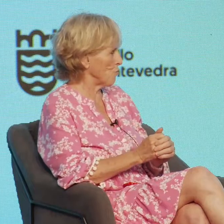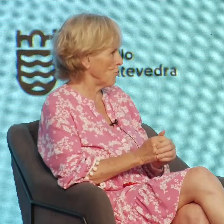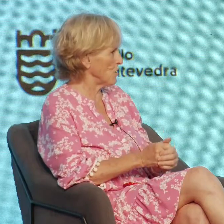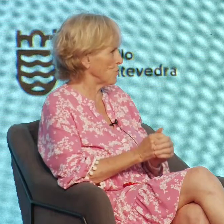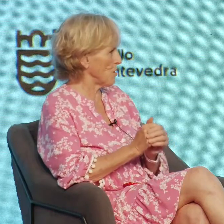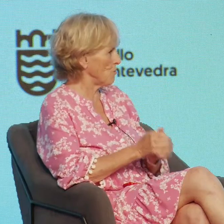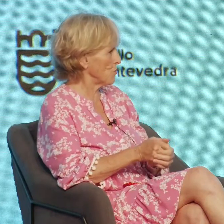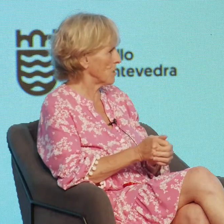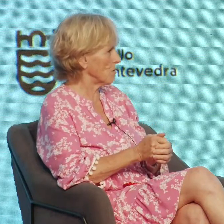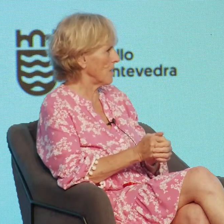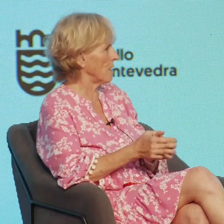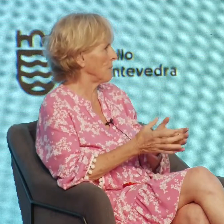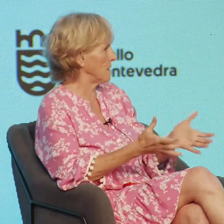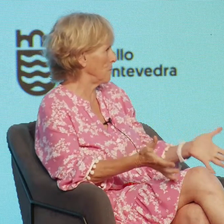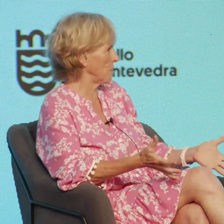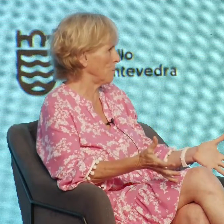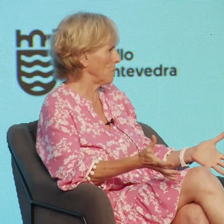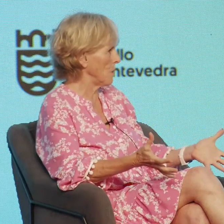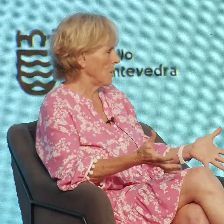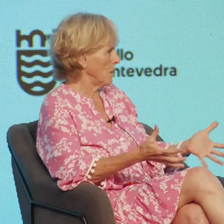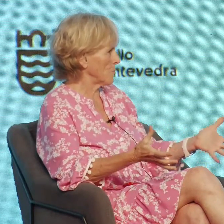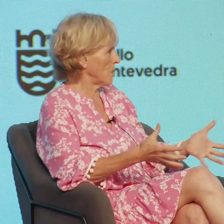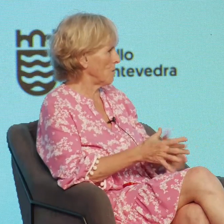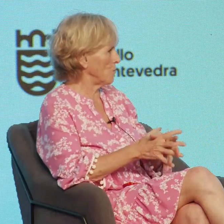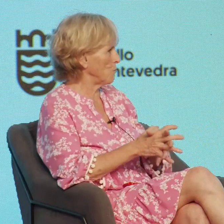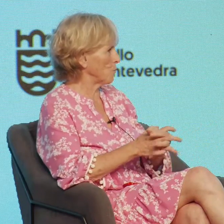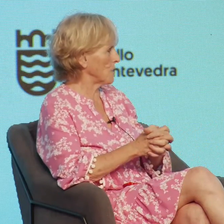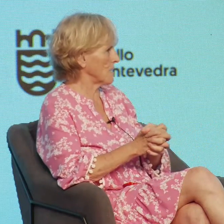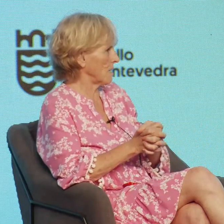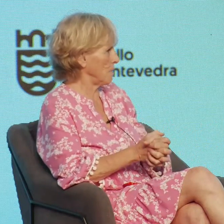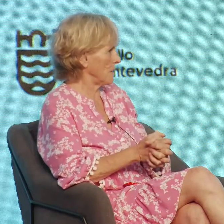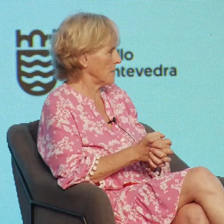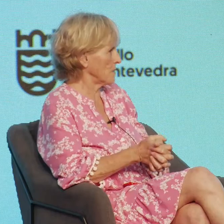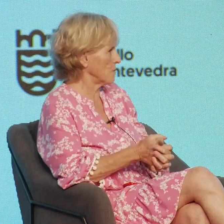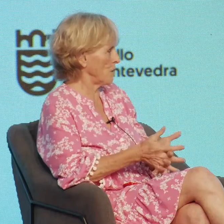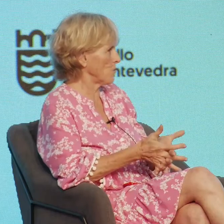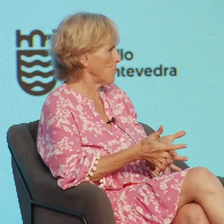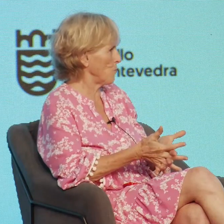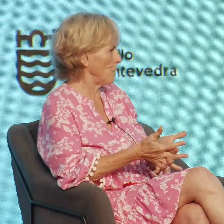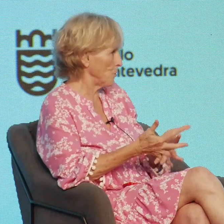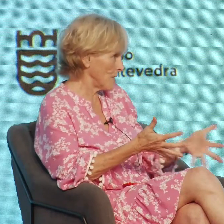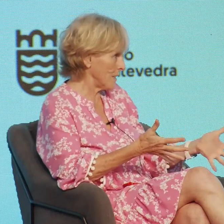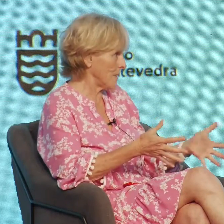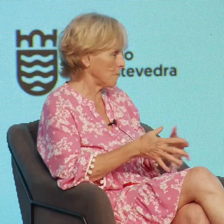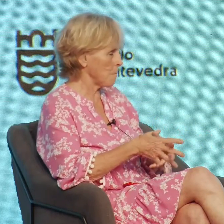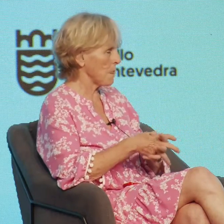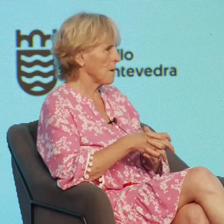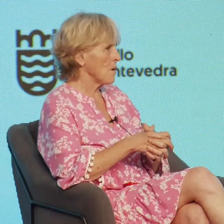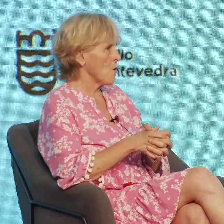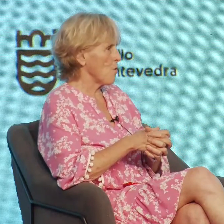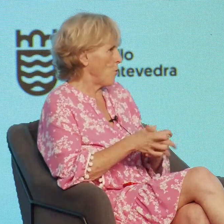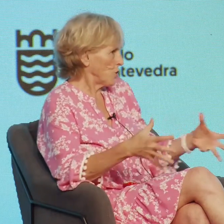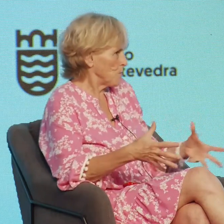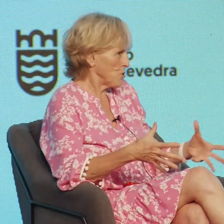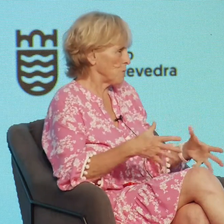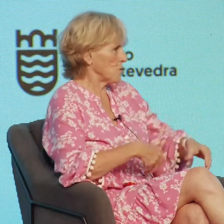sus dolores y sus angustias, ¿no? Ángel Martín, por ejemplo, hemos grabado él y yo un podcast que realmente es desnudarnos por completo en ese terreno.